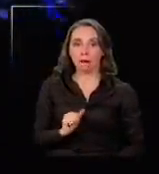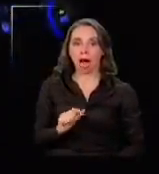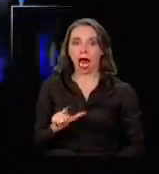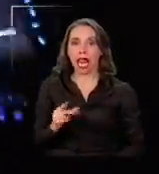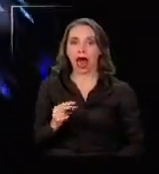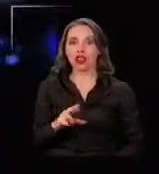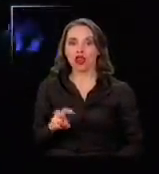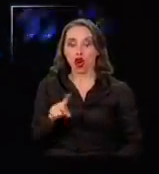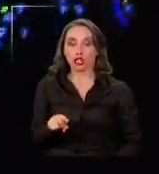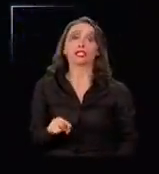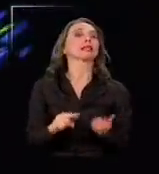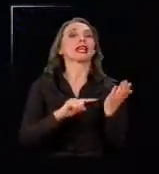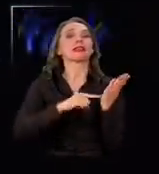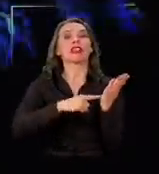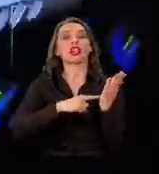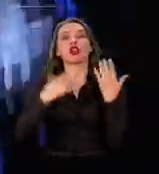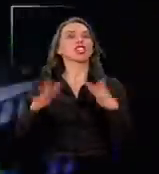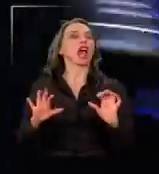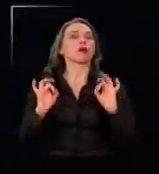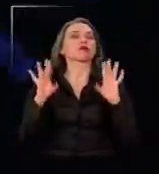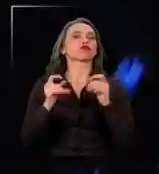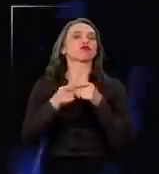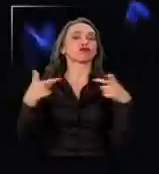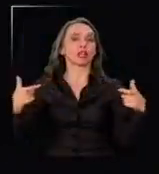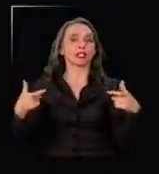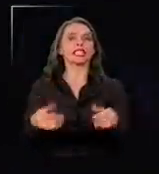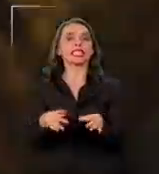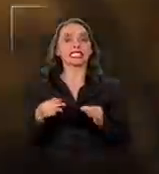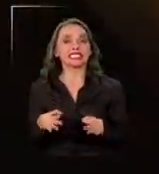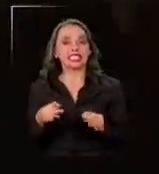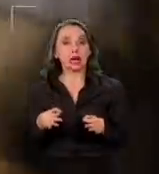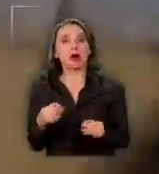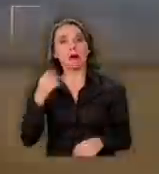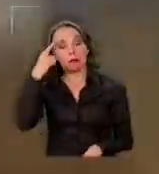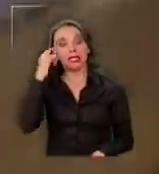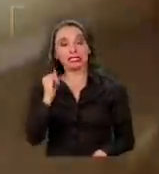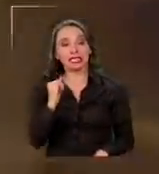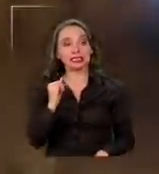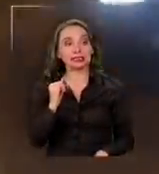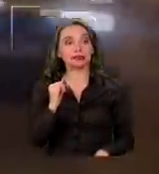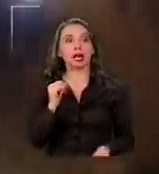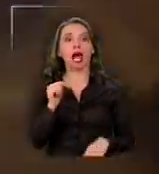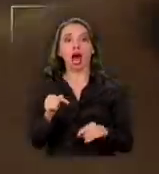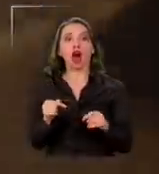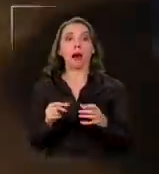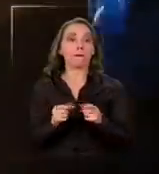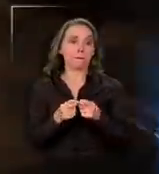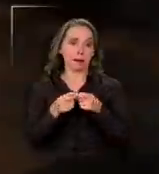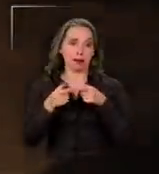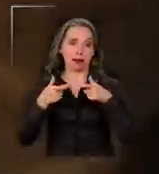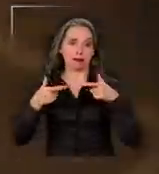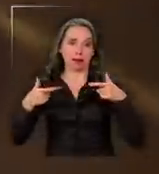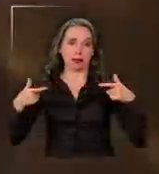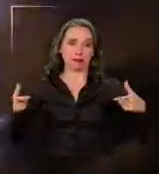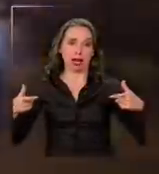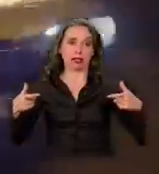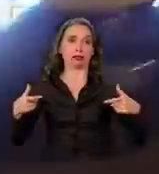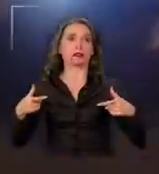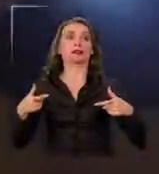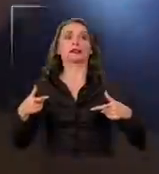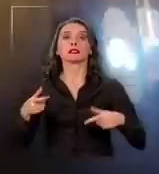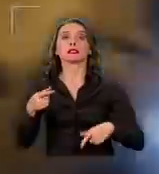Dicen que la tecnología llegó para quedarse. En seguridad pareciera que así es, cada vez con más fuerza. Ahora con